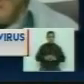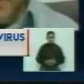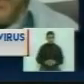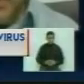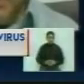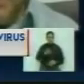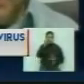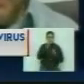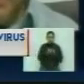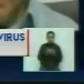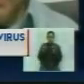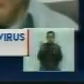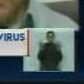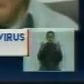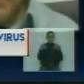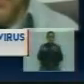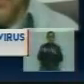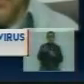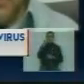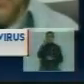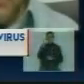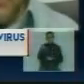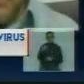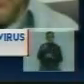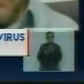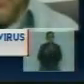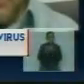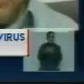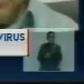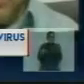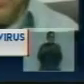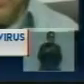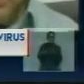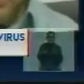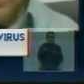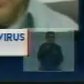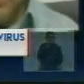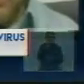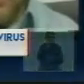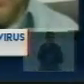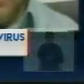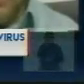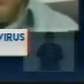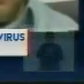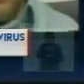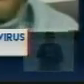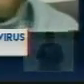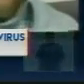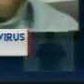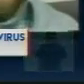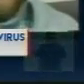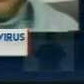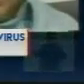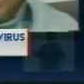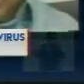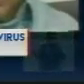qué se desbordó en la ciudad capital? ¿Qué está pasando y qué medidas hay que tomar? Buenas tardes, el Ecuador entero lo escucha.